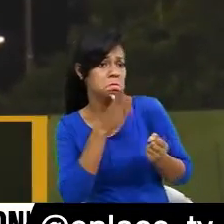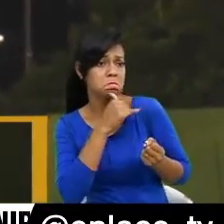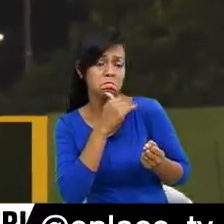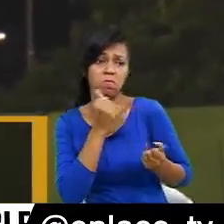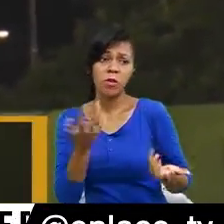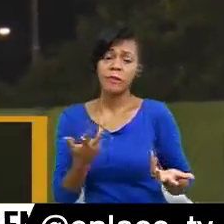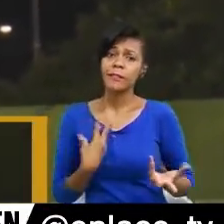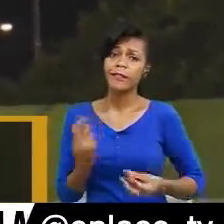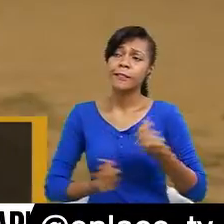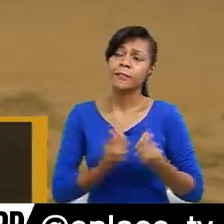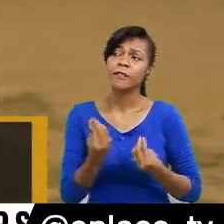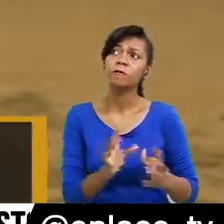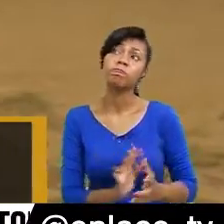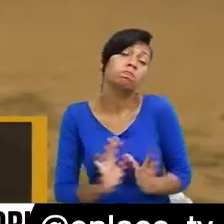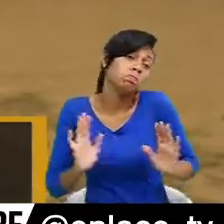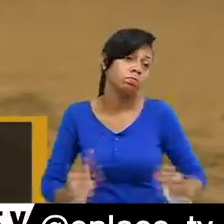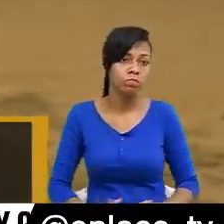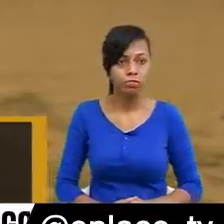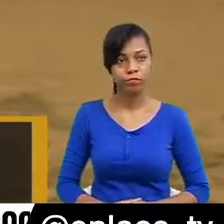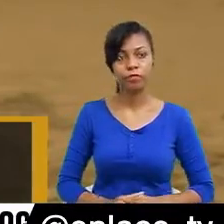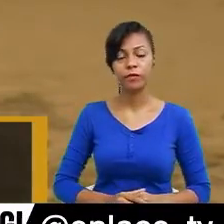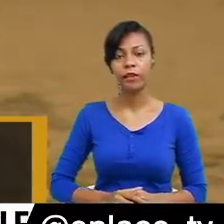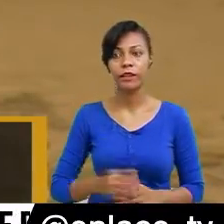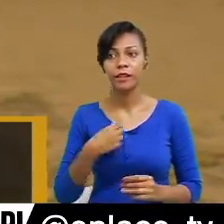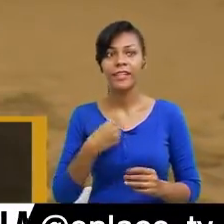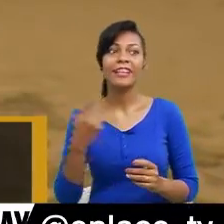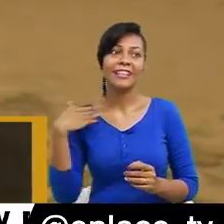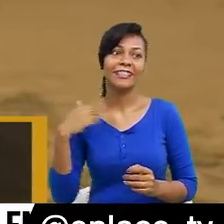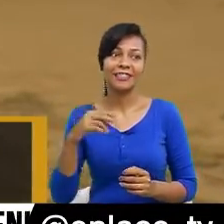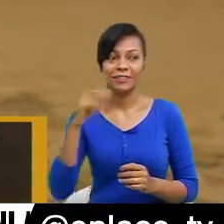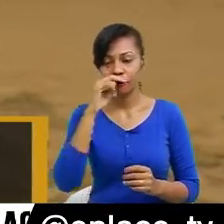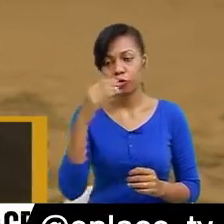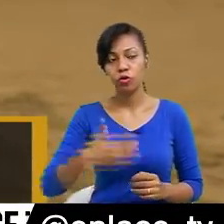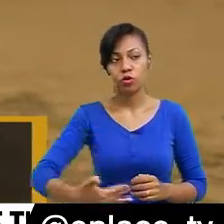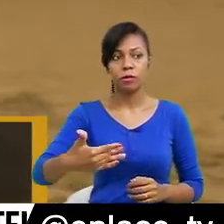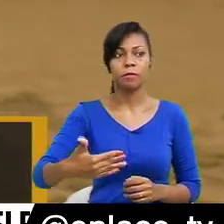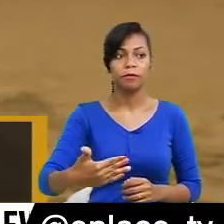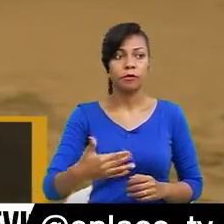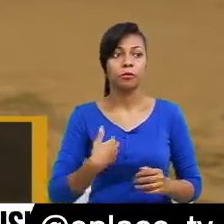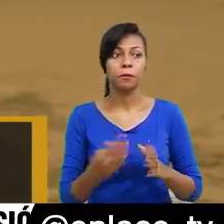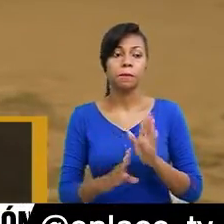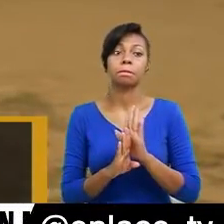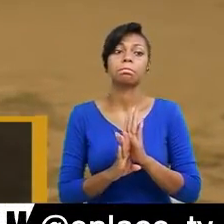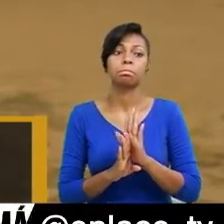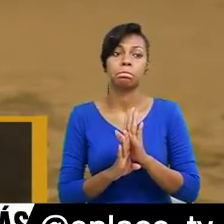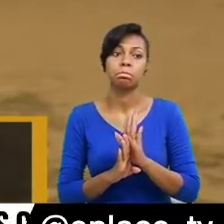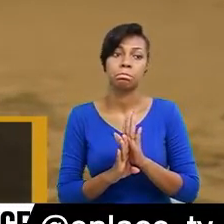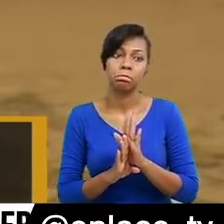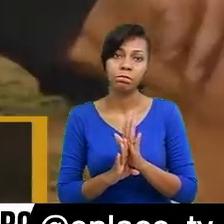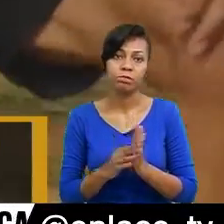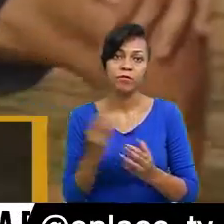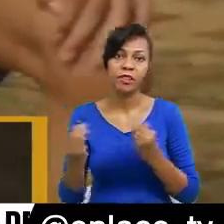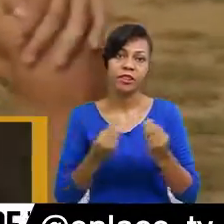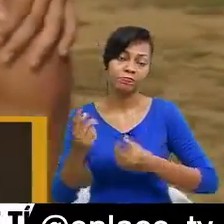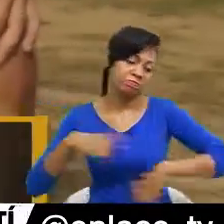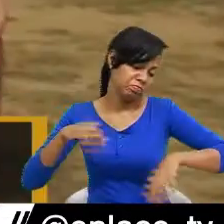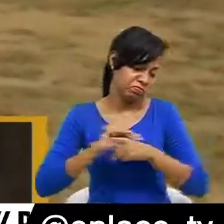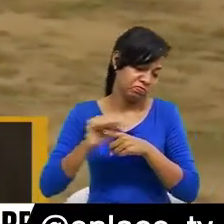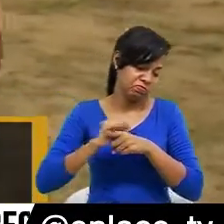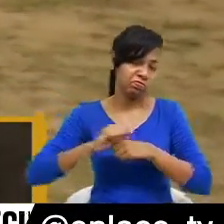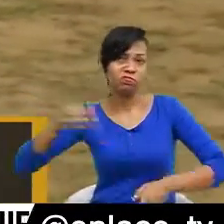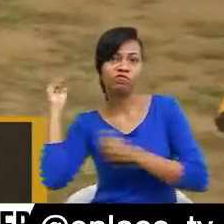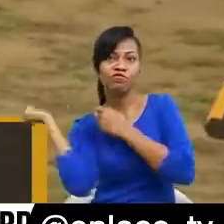categorías. Alcancé a llegar al pre-junior y ya de ahí no pude avanzar más, entonces me tocó seguir con el softball. Carlos Manuel,